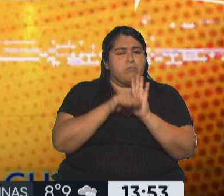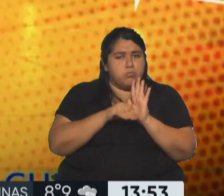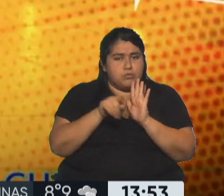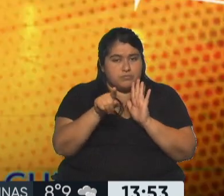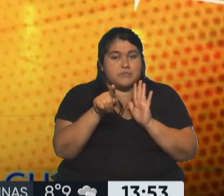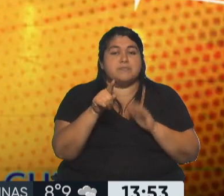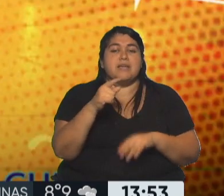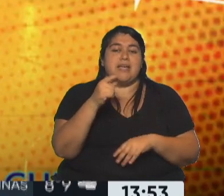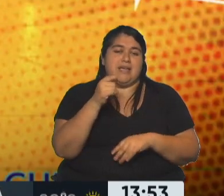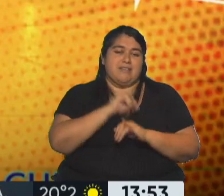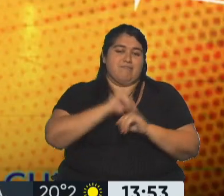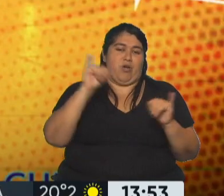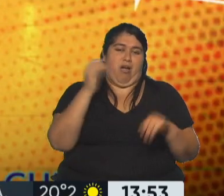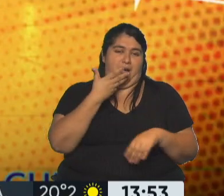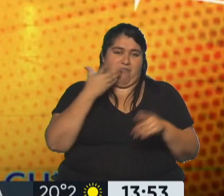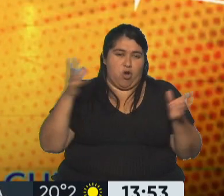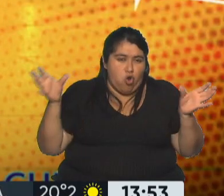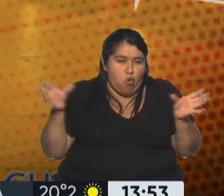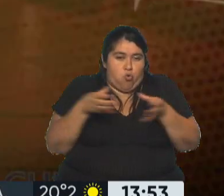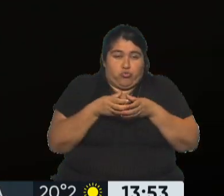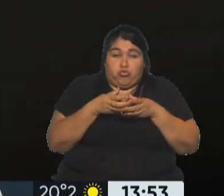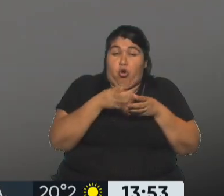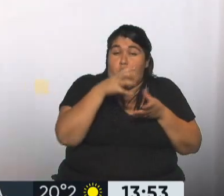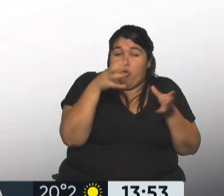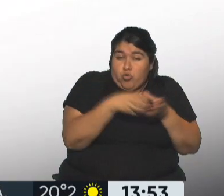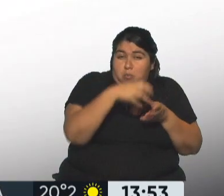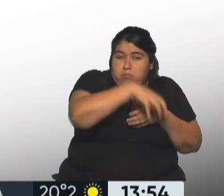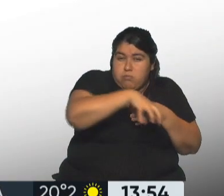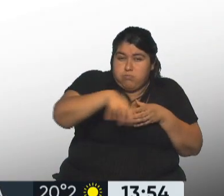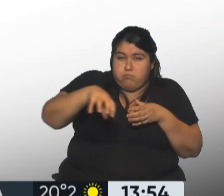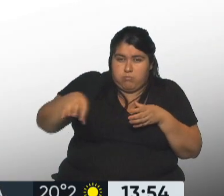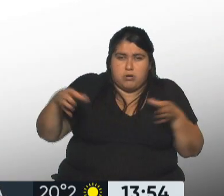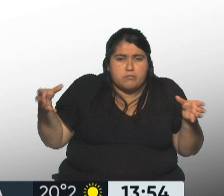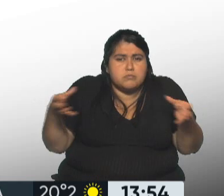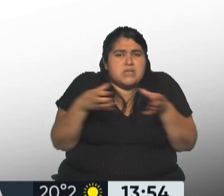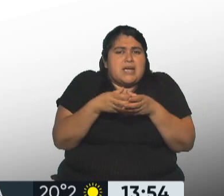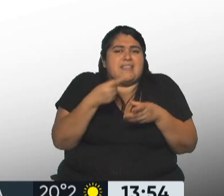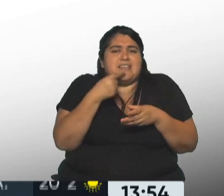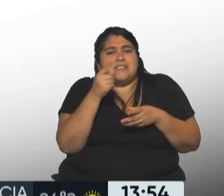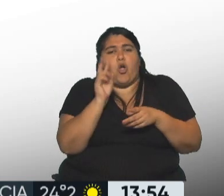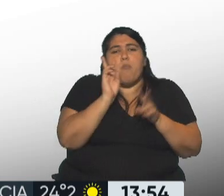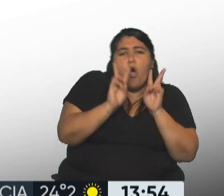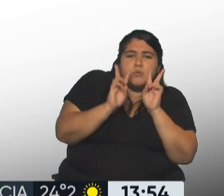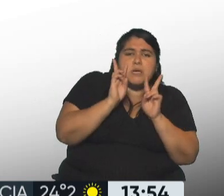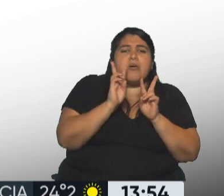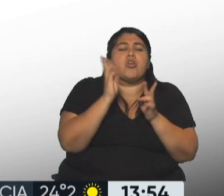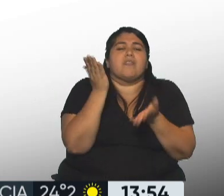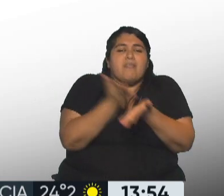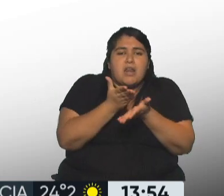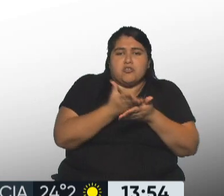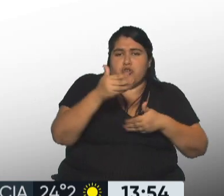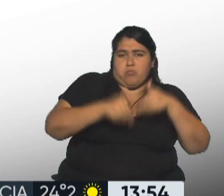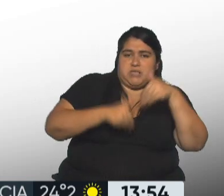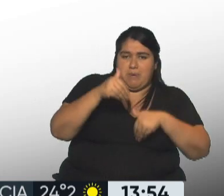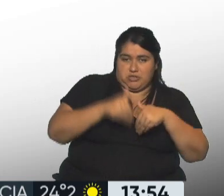lo señalaron en una declaración conjunta las organizaciones disidentes que se autoproclaman como observadores de derechos electorales.